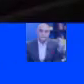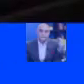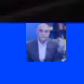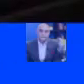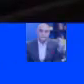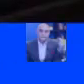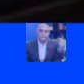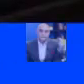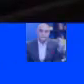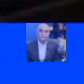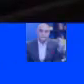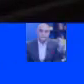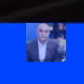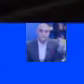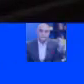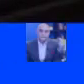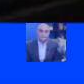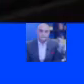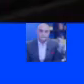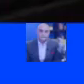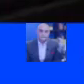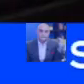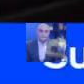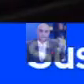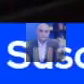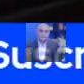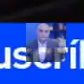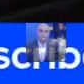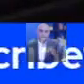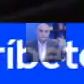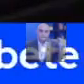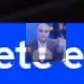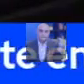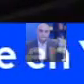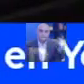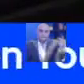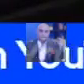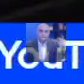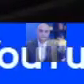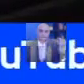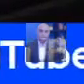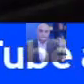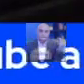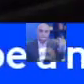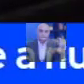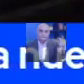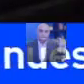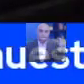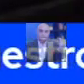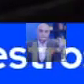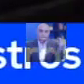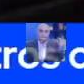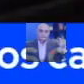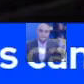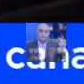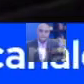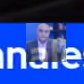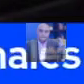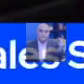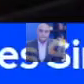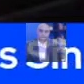cómo resuelven este entuerto. Pero lo que nos cuentan es que en principio la agencia Reuters